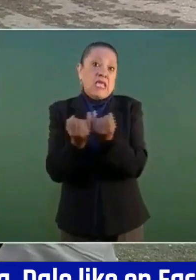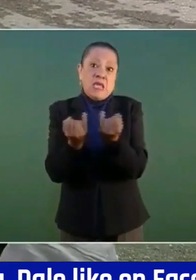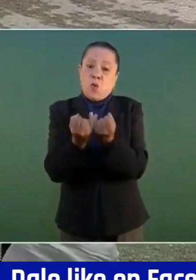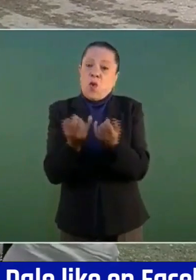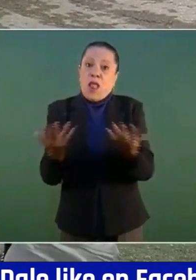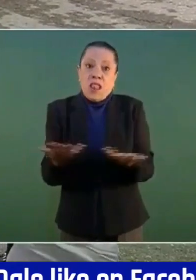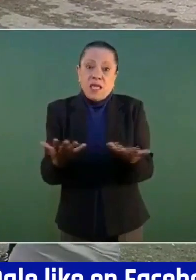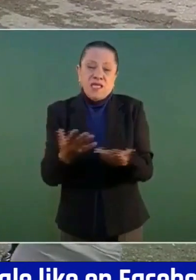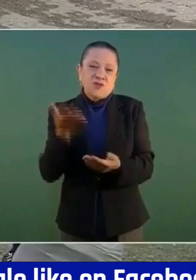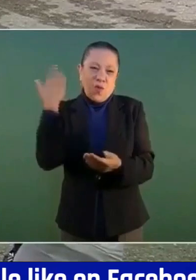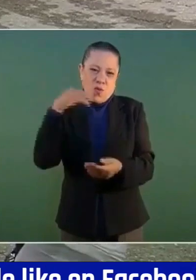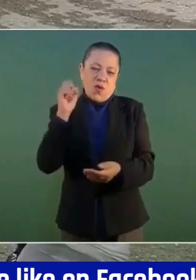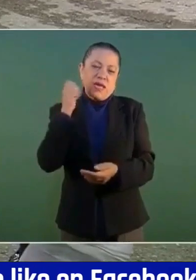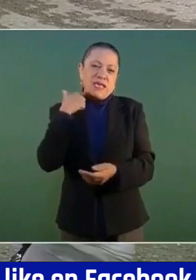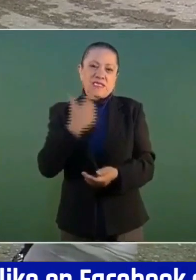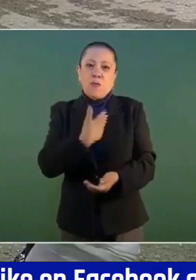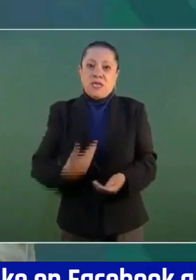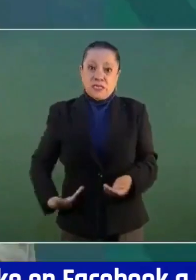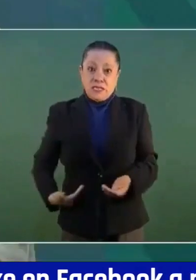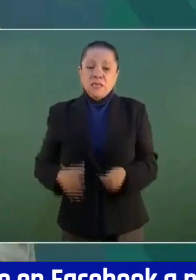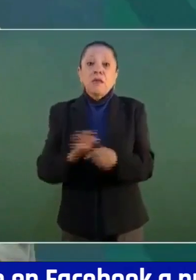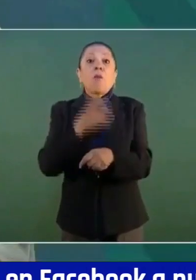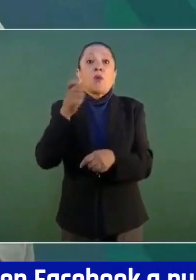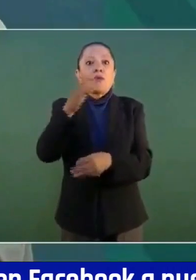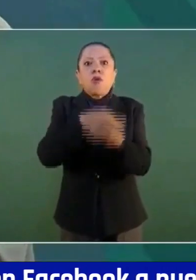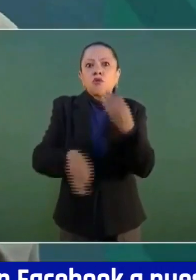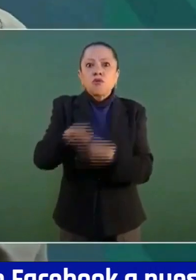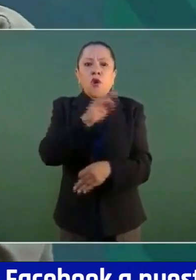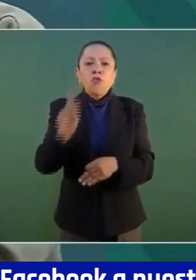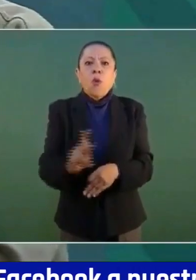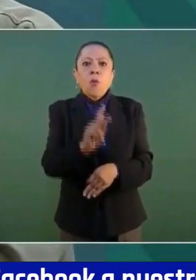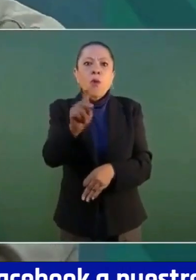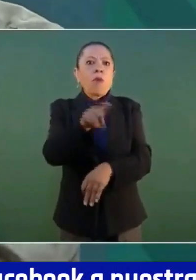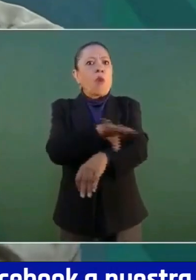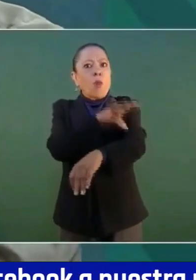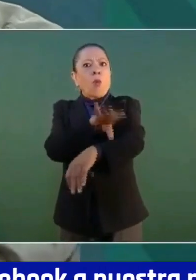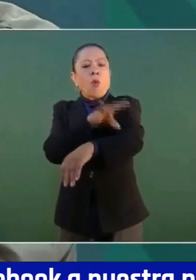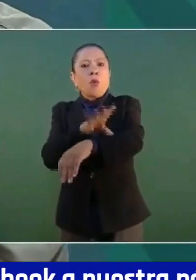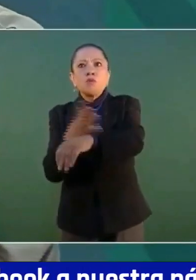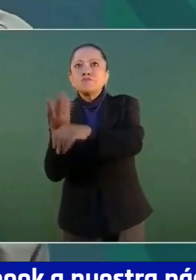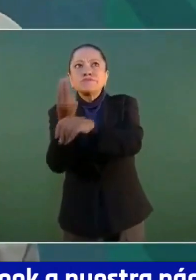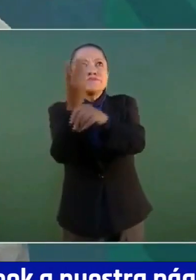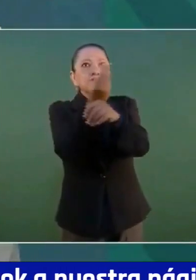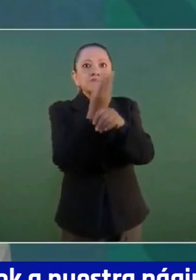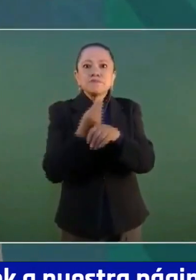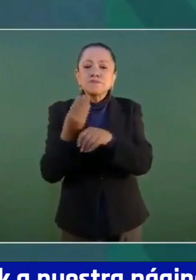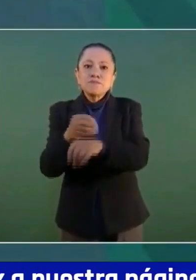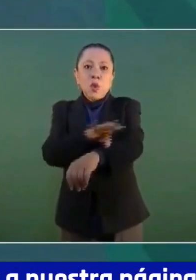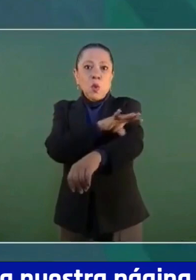electrificar todos los pueblos. Pero ellos no estaban